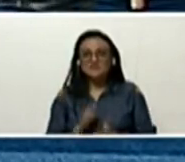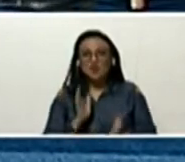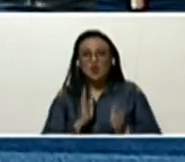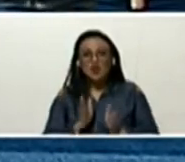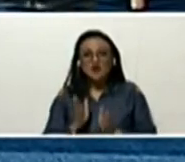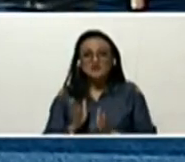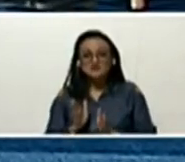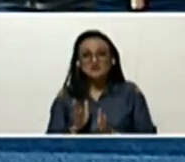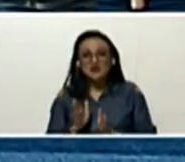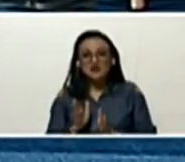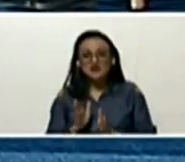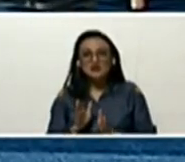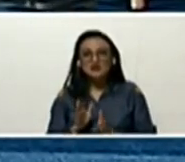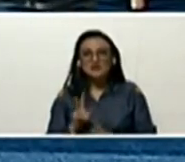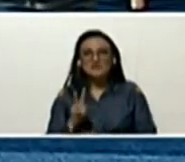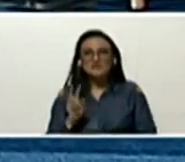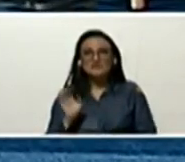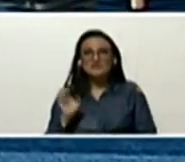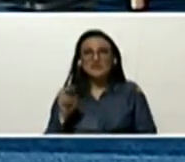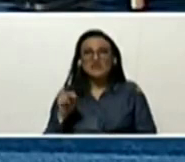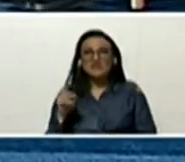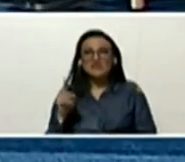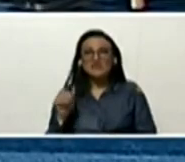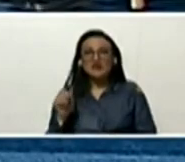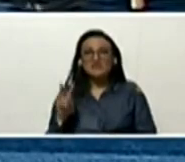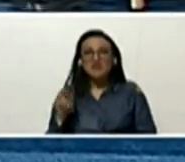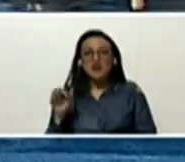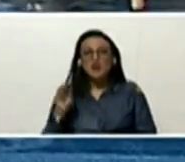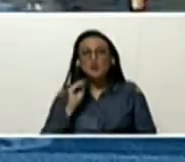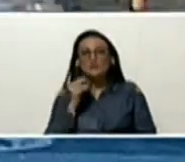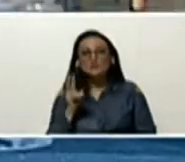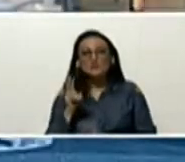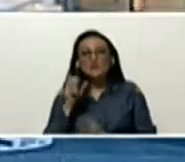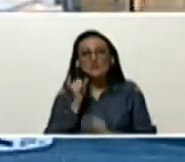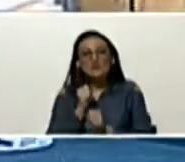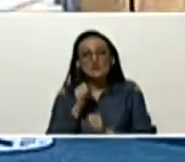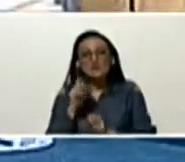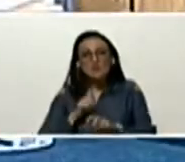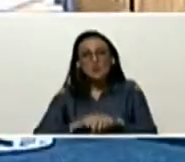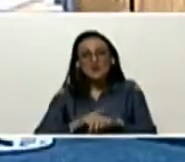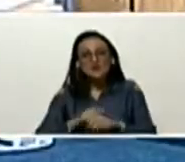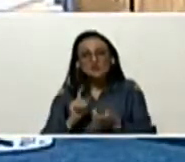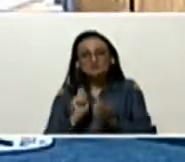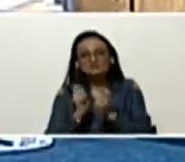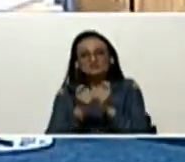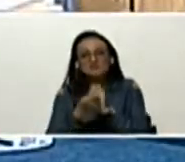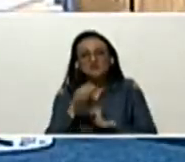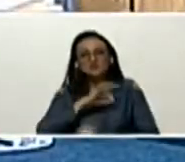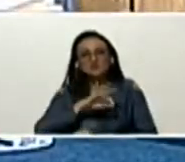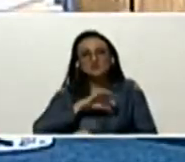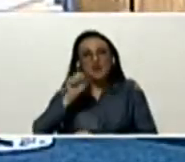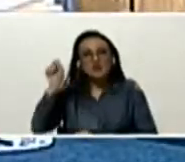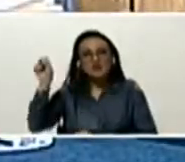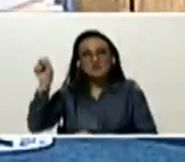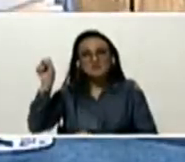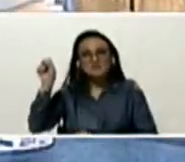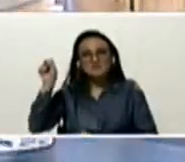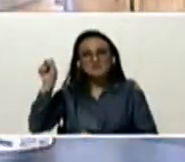organizar el vendaval, la juventud en la nueva etapa de transición al socialismo. Este creo que es Pío Tamayo,